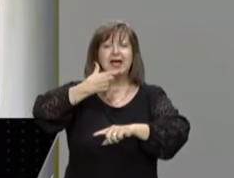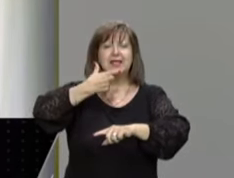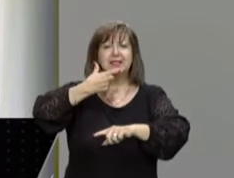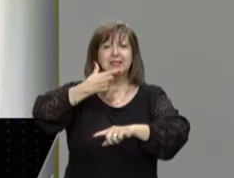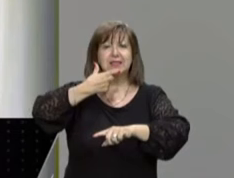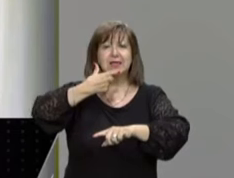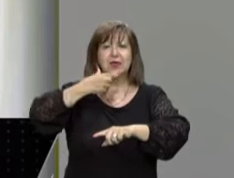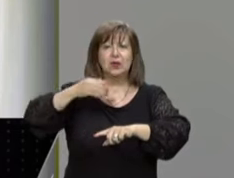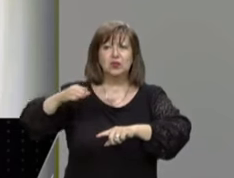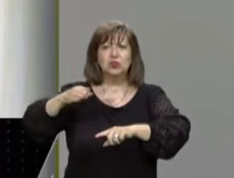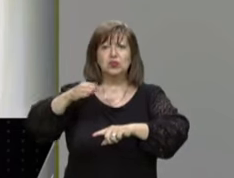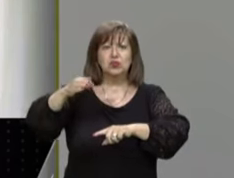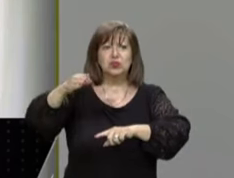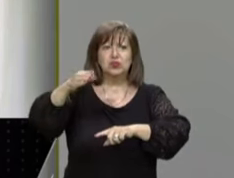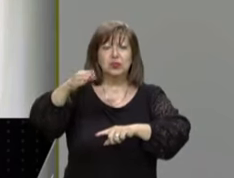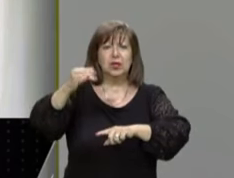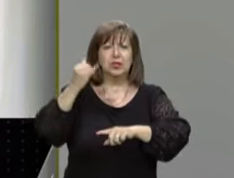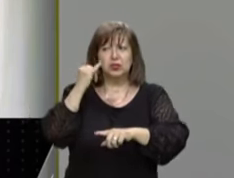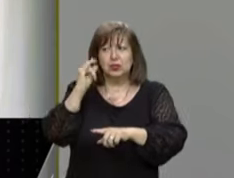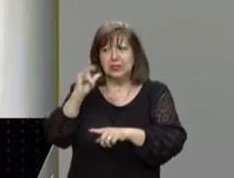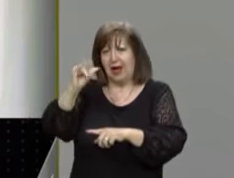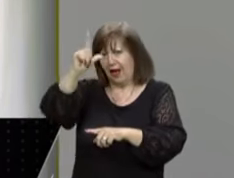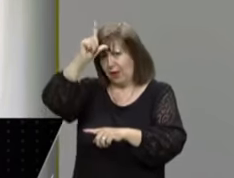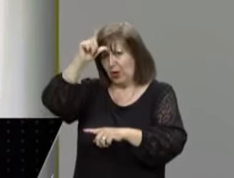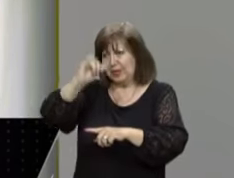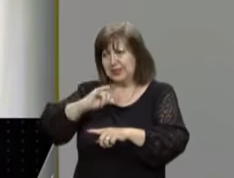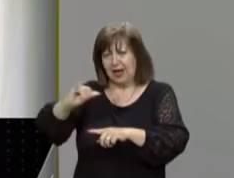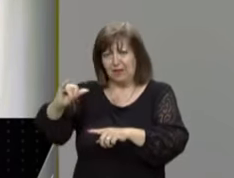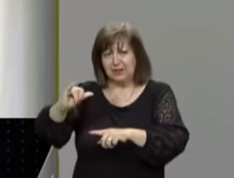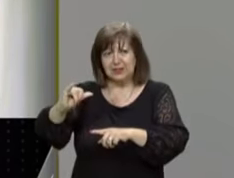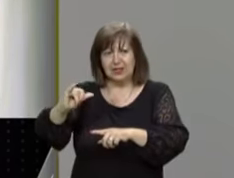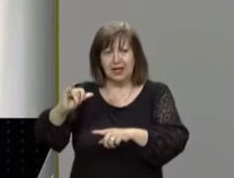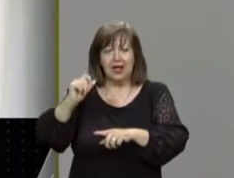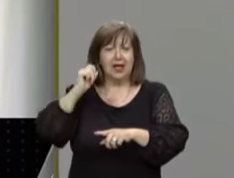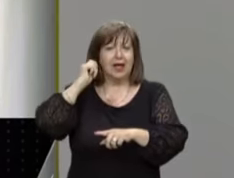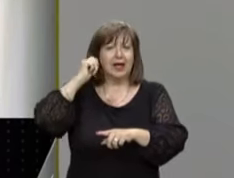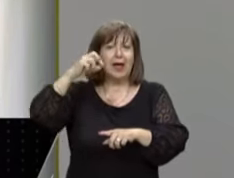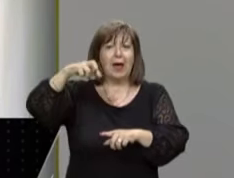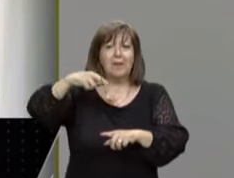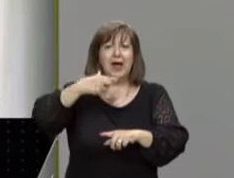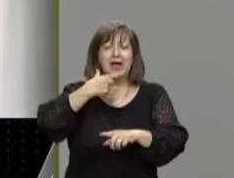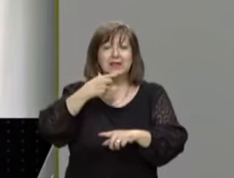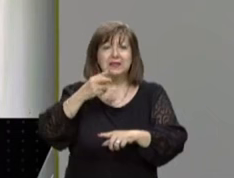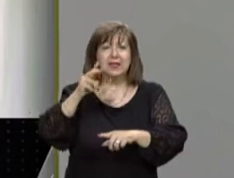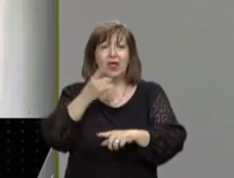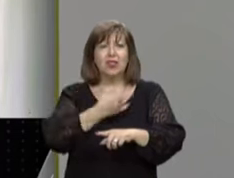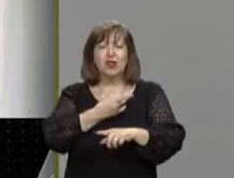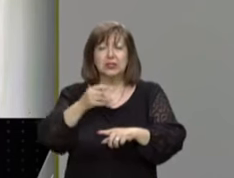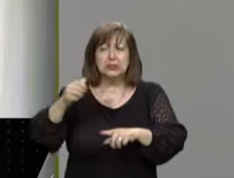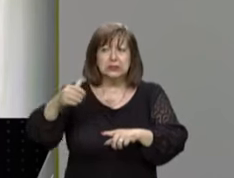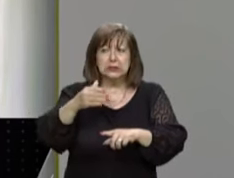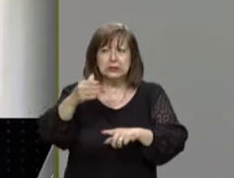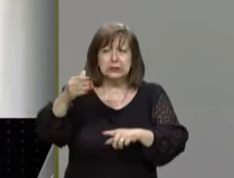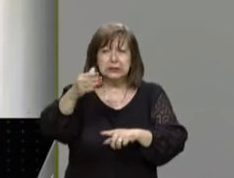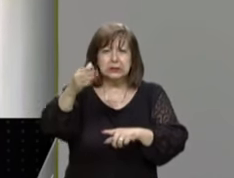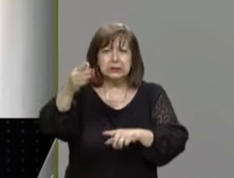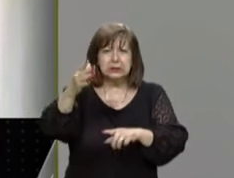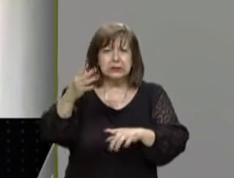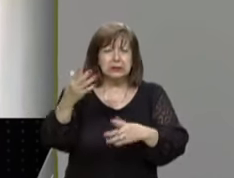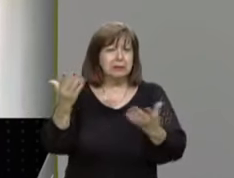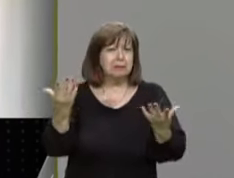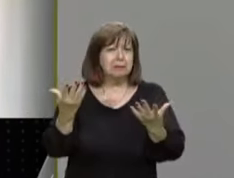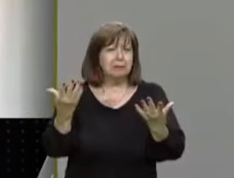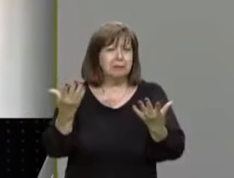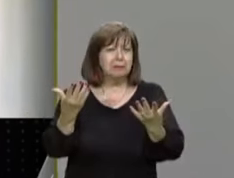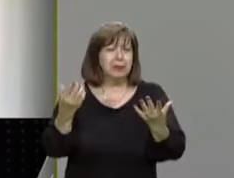estaba trabajando con la policía para buscar por el GPS, pero ahora no hay